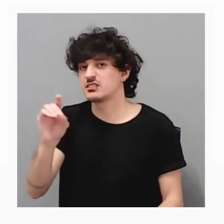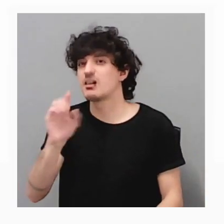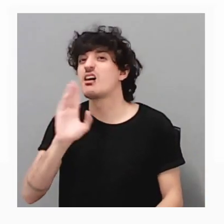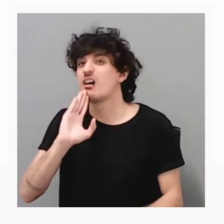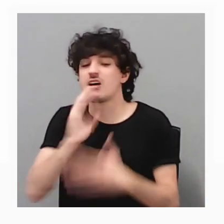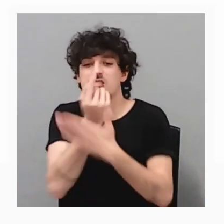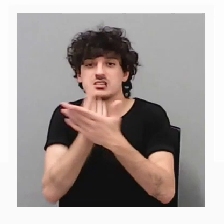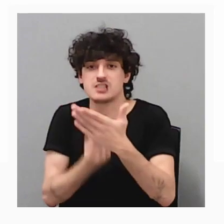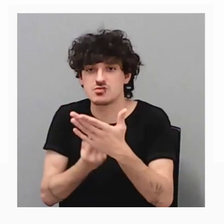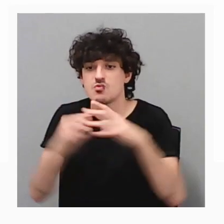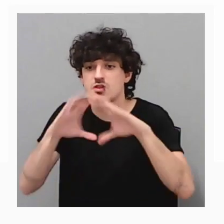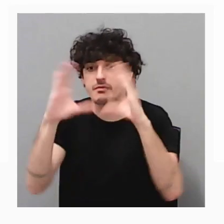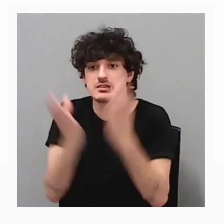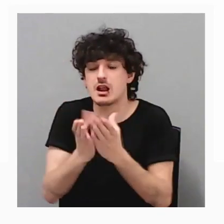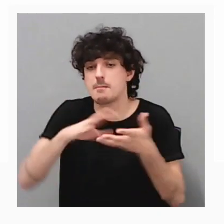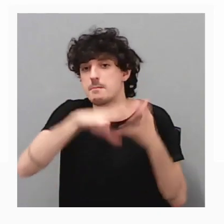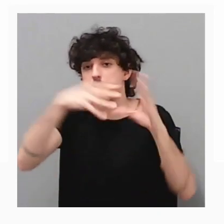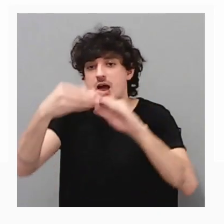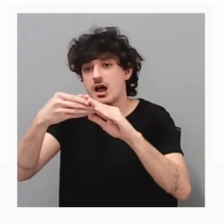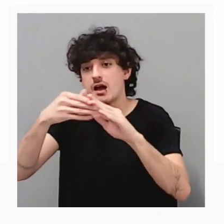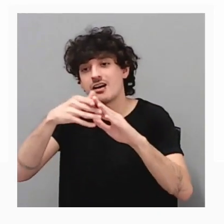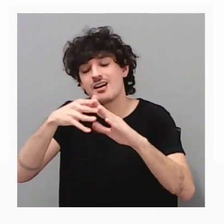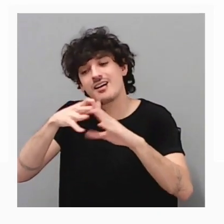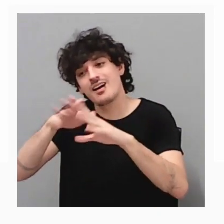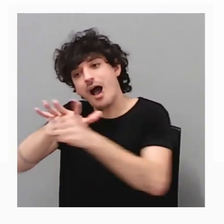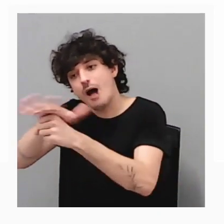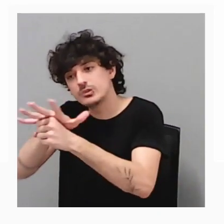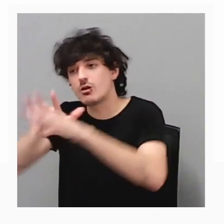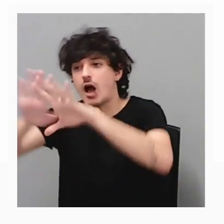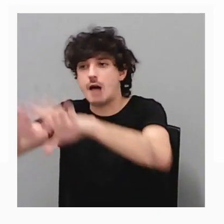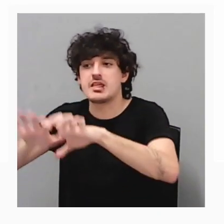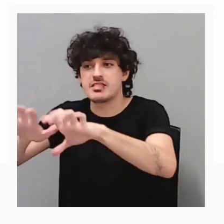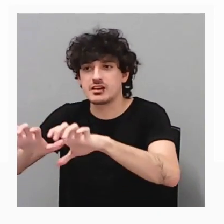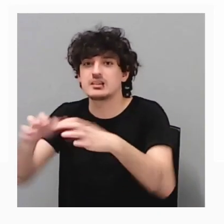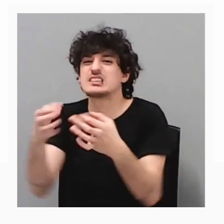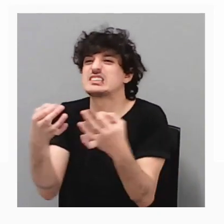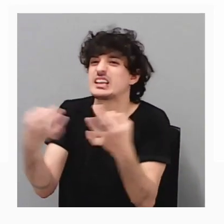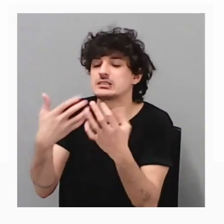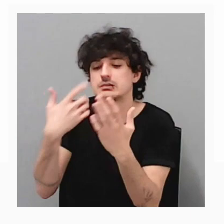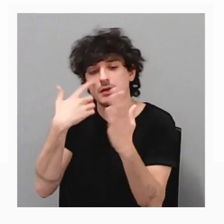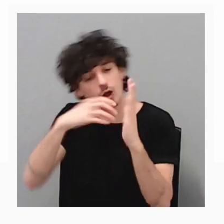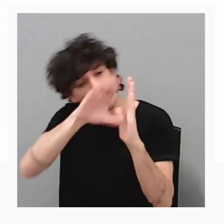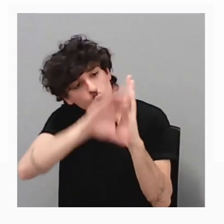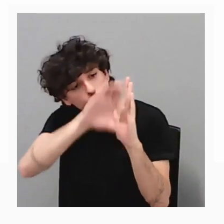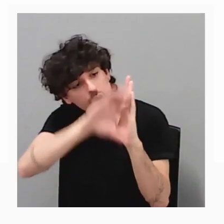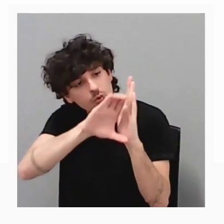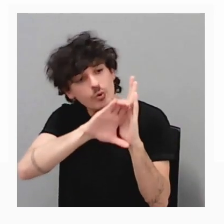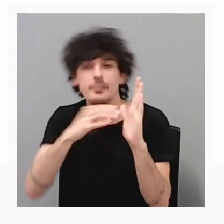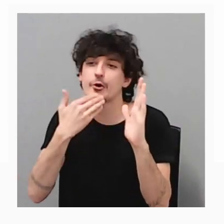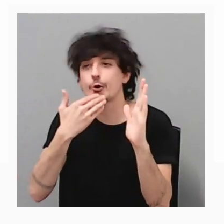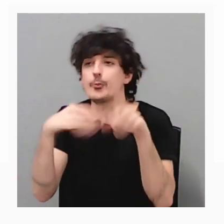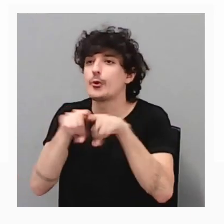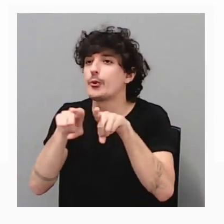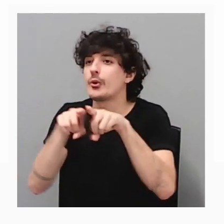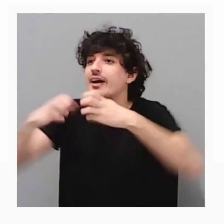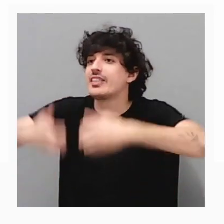el diseño universal del aprendizaje. Entonces, ¿qué es? Mirar el currículo como si fuera un edificio y que tiene escaleras